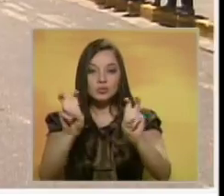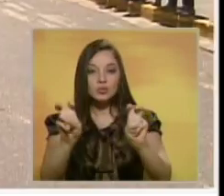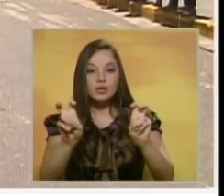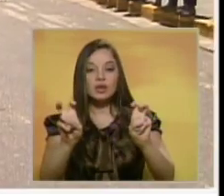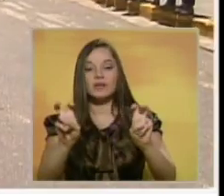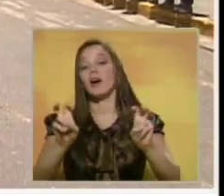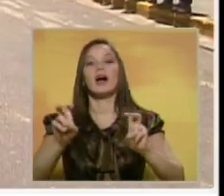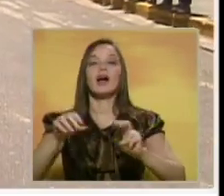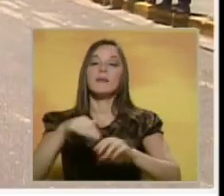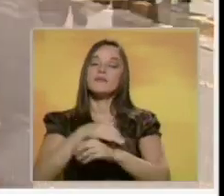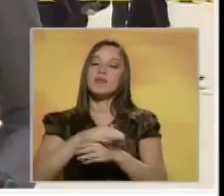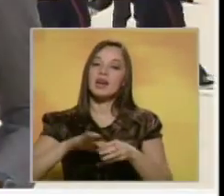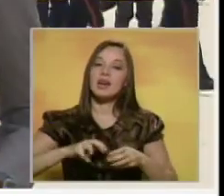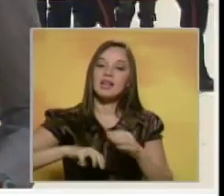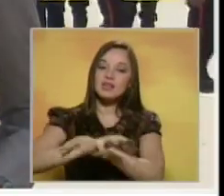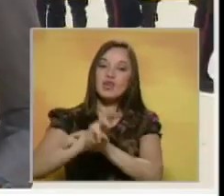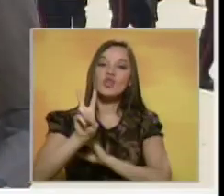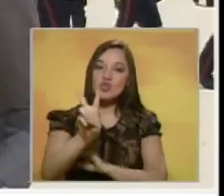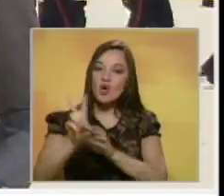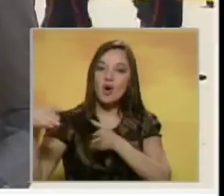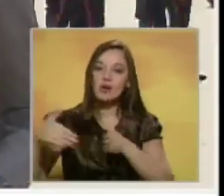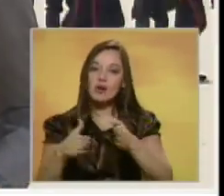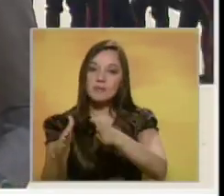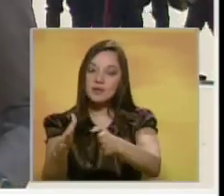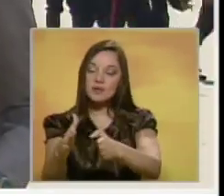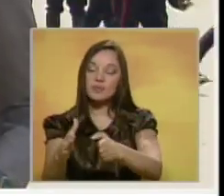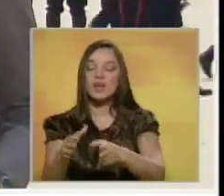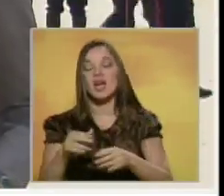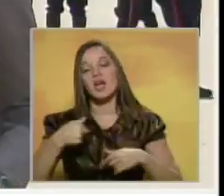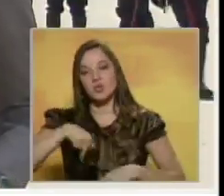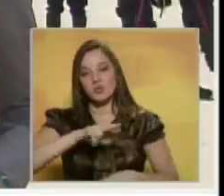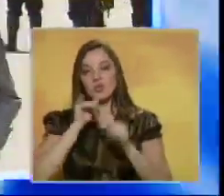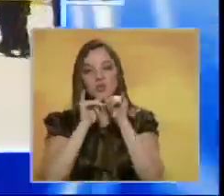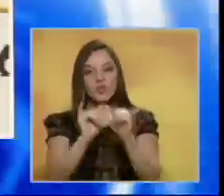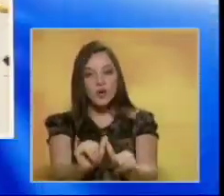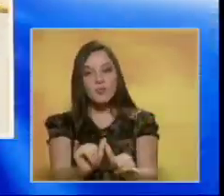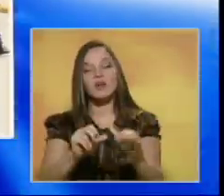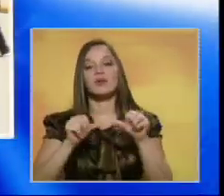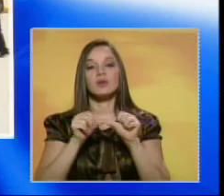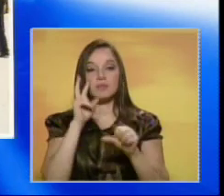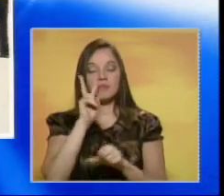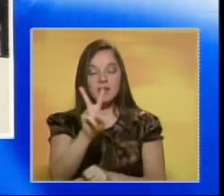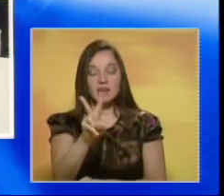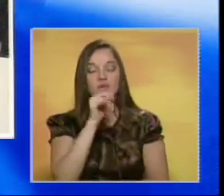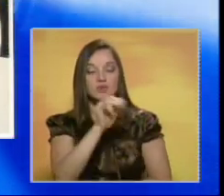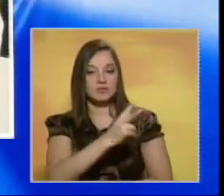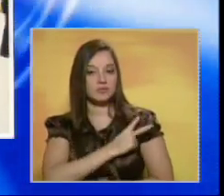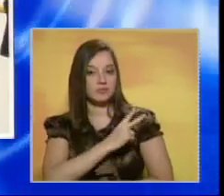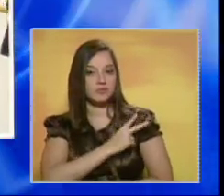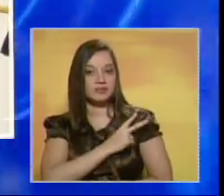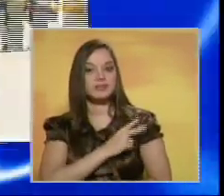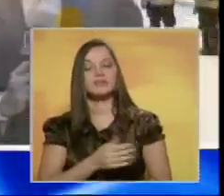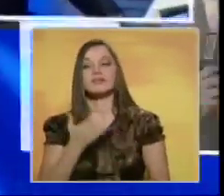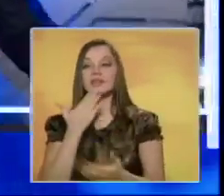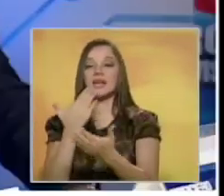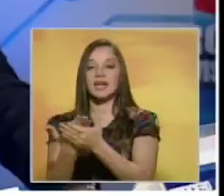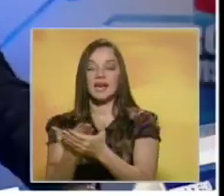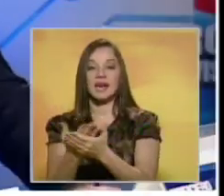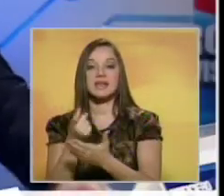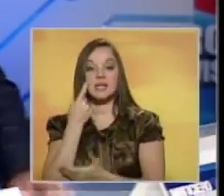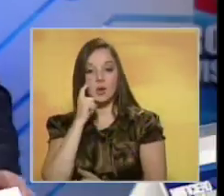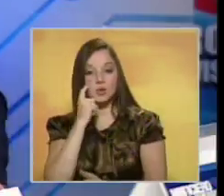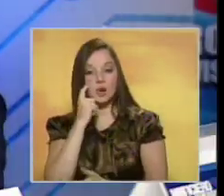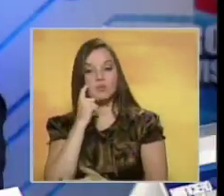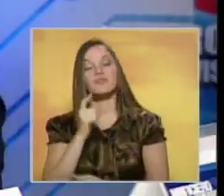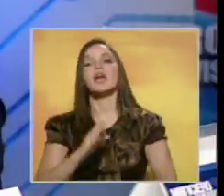maniobras en la estación de los Dos Caminos. Es nuestro informe. Continúen con más de la emisión meridiana de su noticiero Venevisión. Muchísimas gracias, Gustavo.